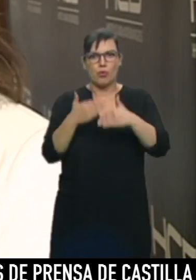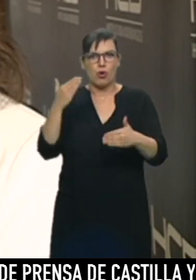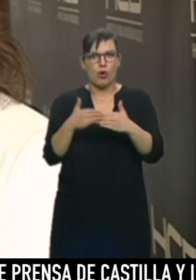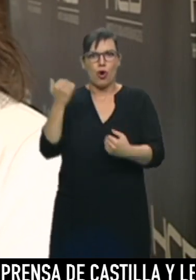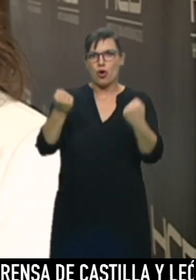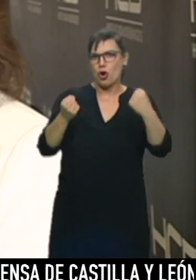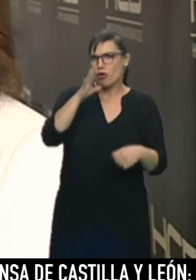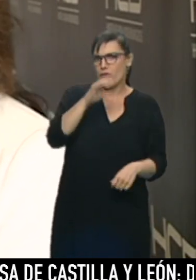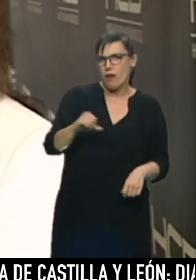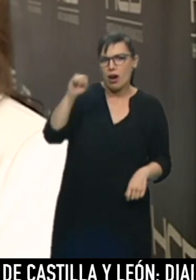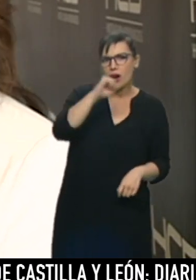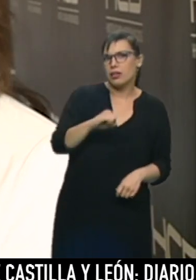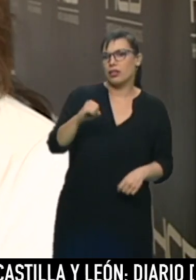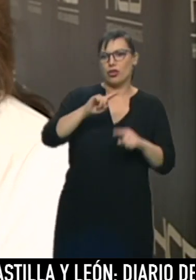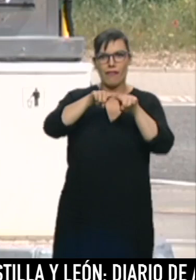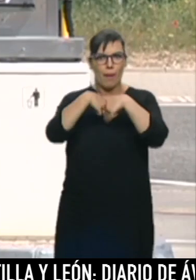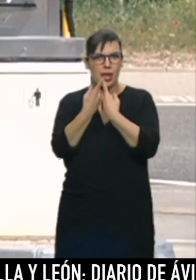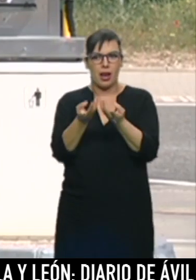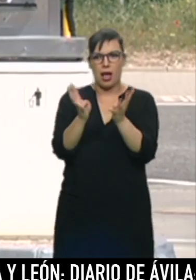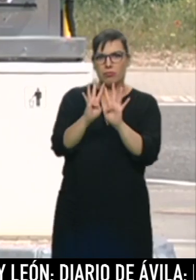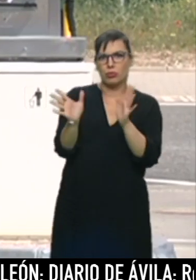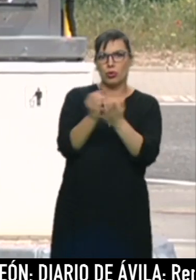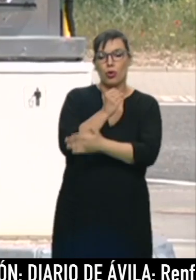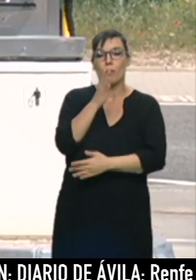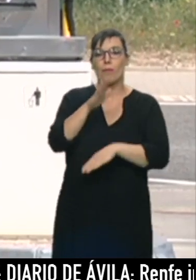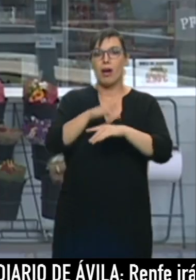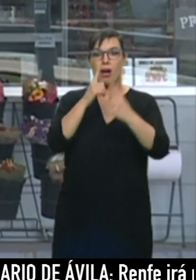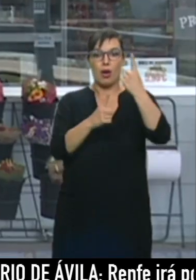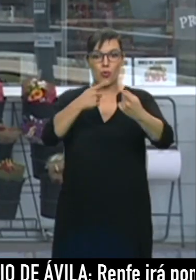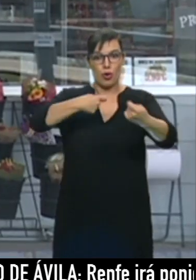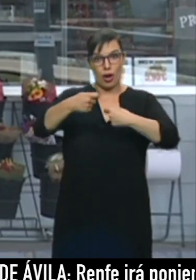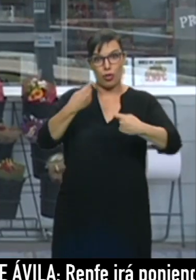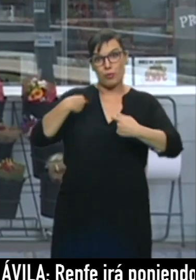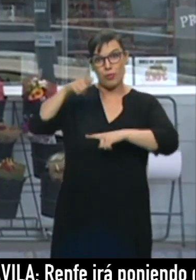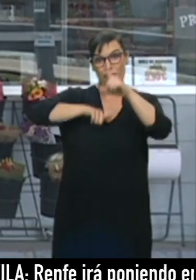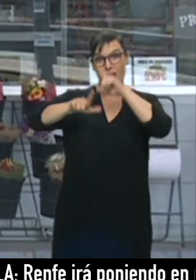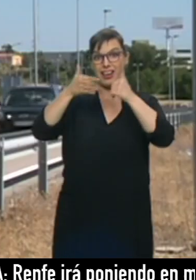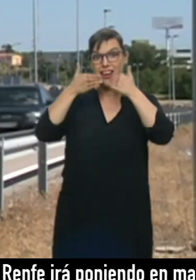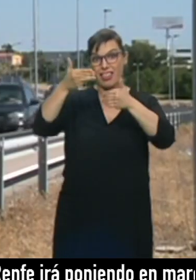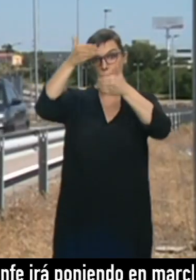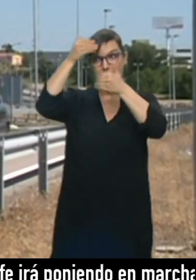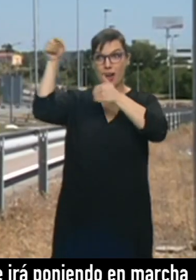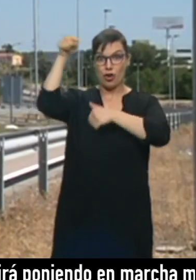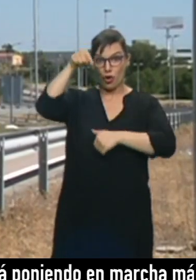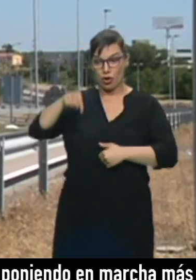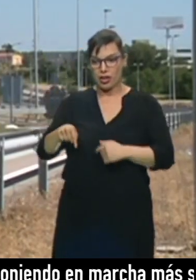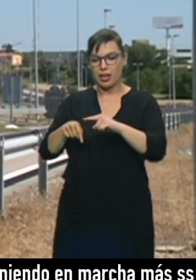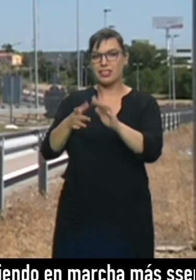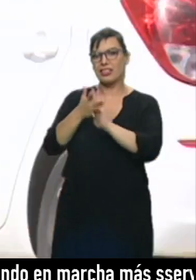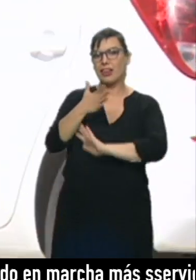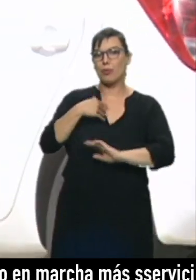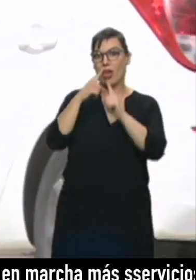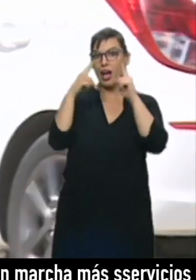fantásticos y con toda su familia. Para algunos de estos negocios, el Paso del Estrecho podía suponer hasta un 40% de su